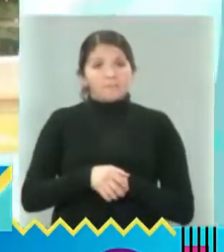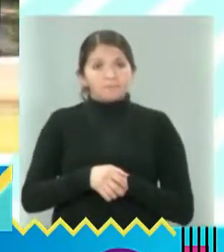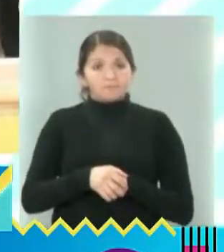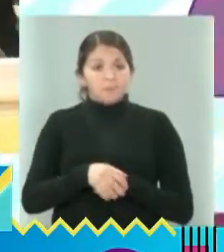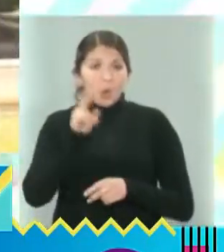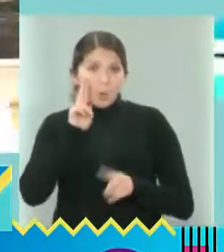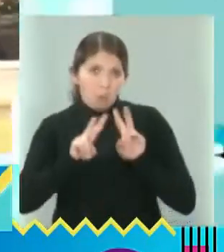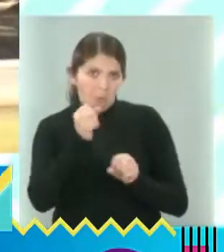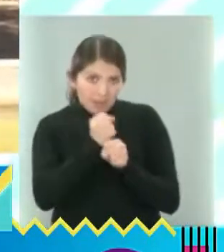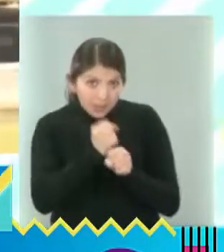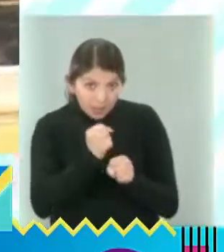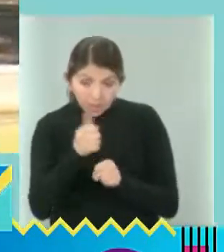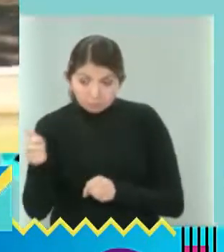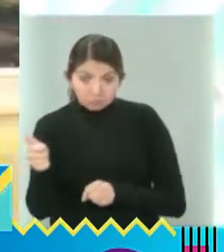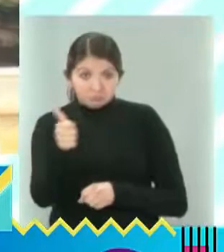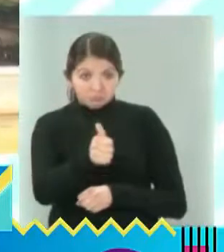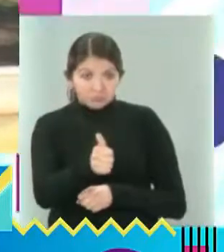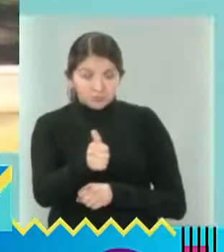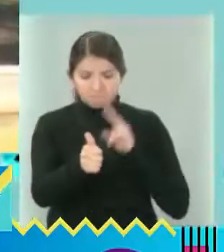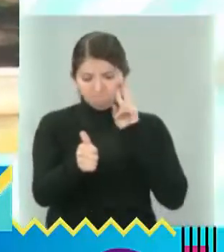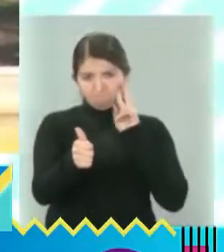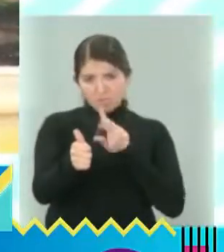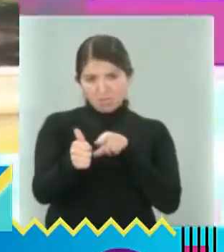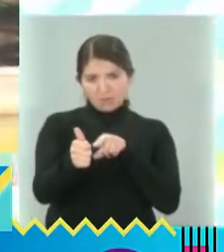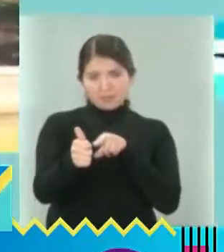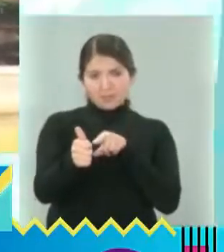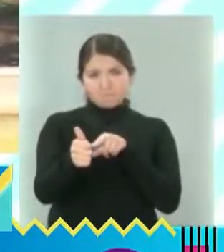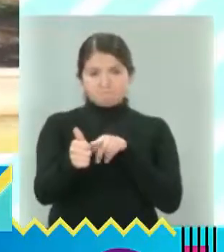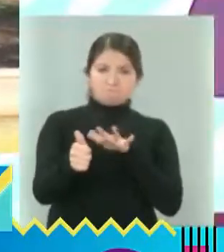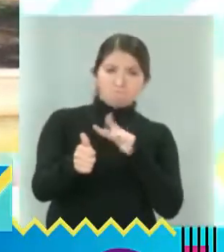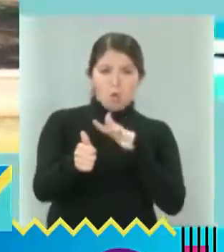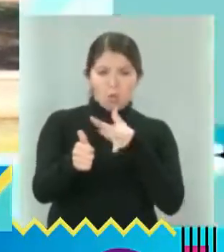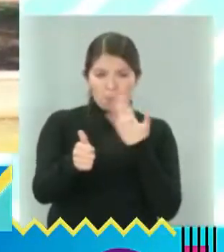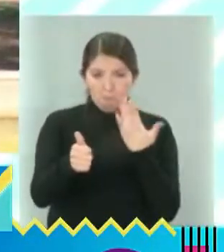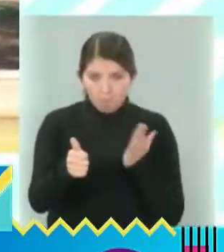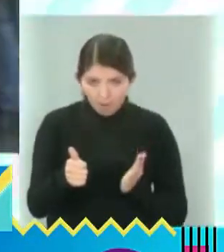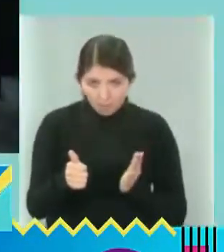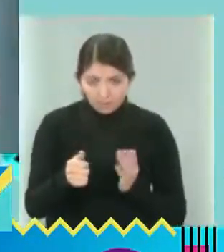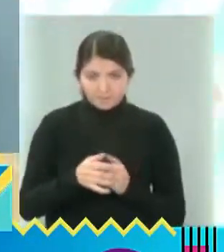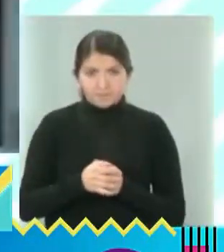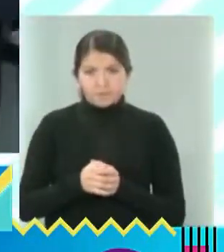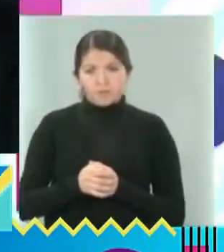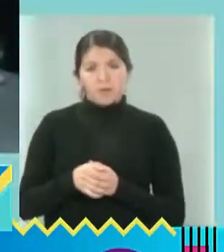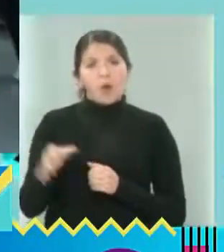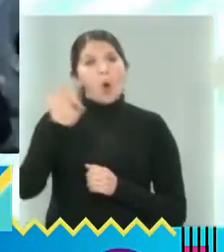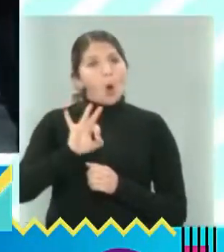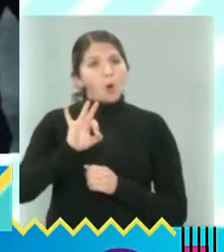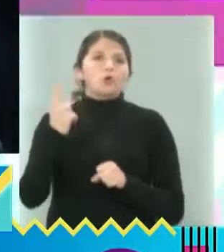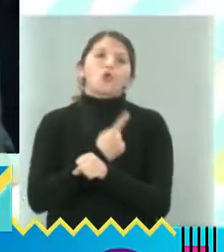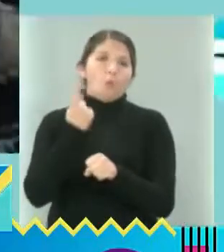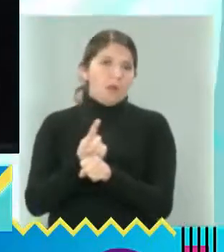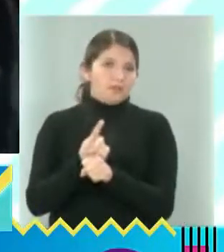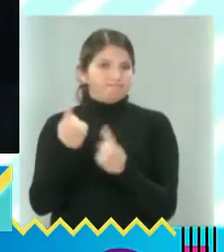optar por un puesto de trabajo como una persona medianamente capaz o una persona incapaz.